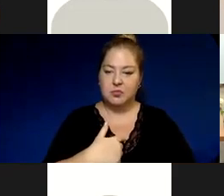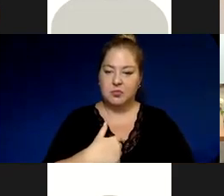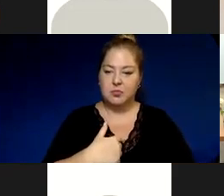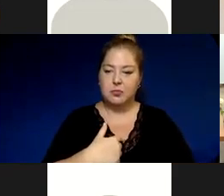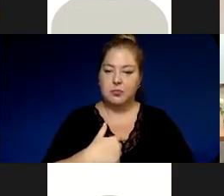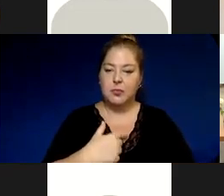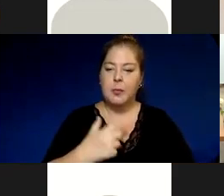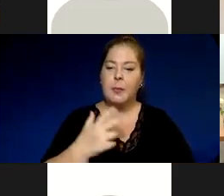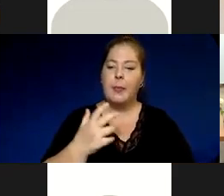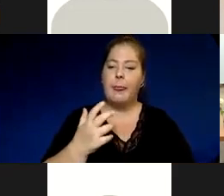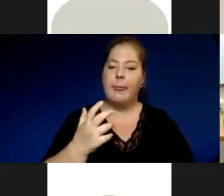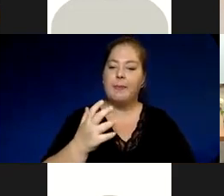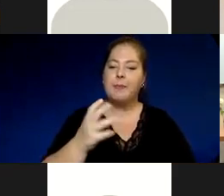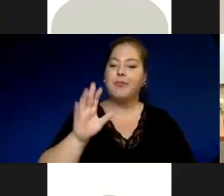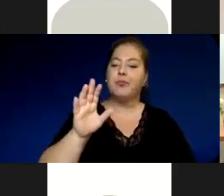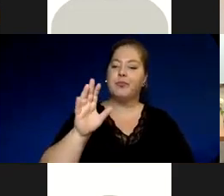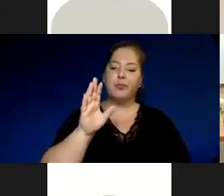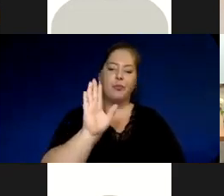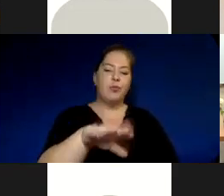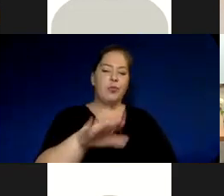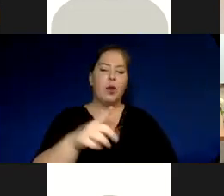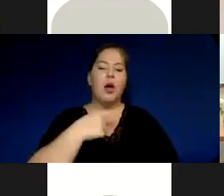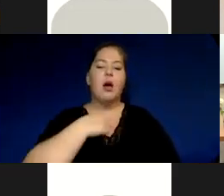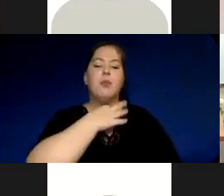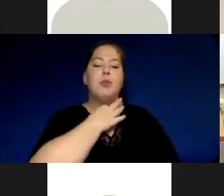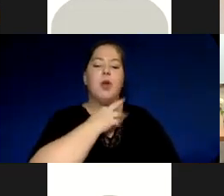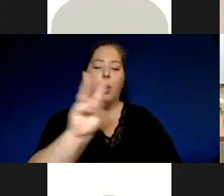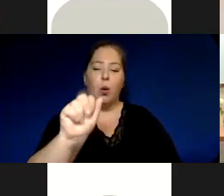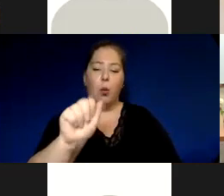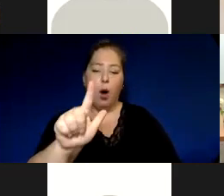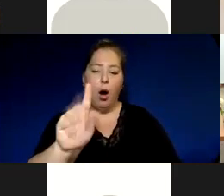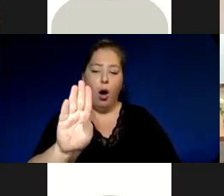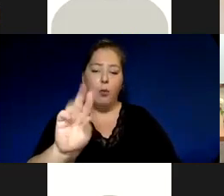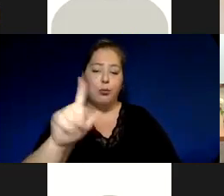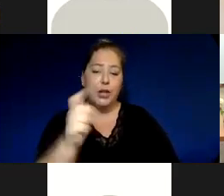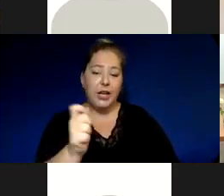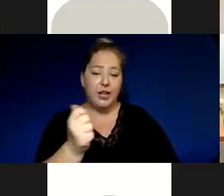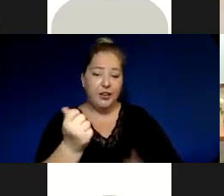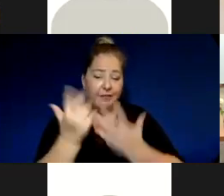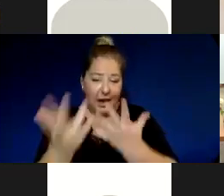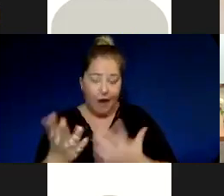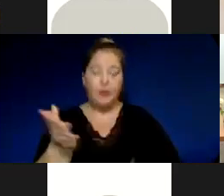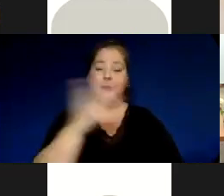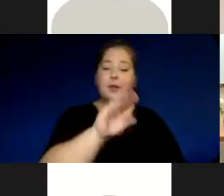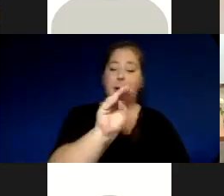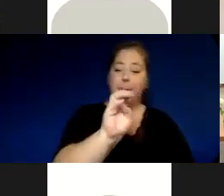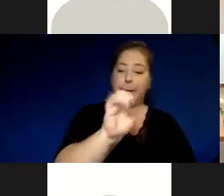Entre Wallbridge y Myers, ¿se sabe cuánto personal hay en uno versus otro incendio?